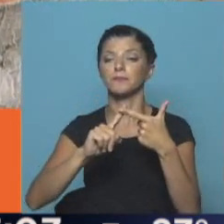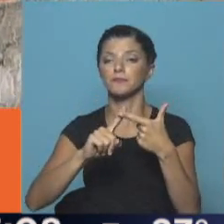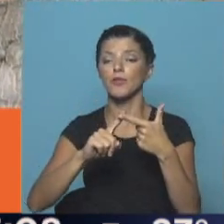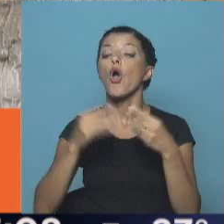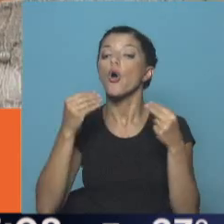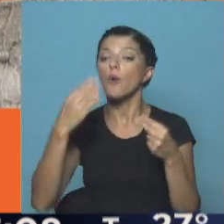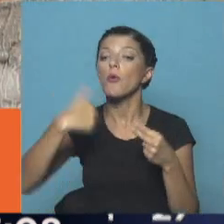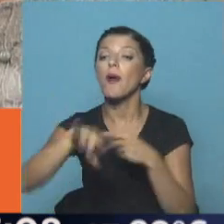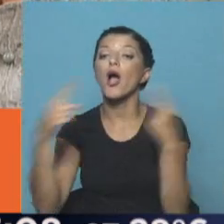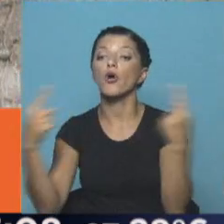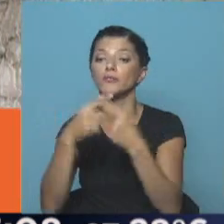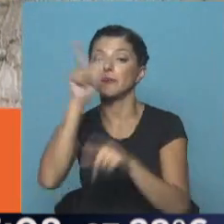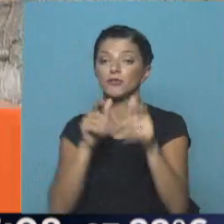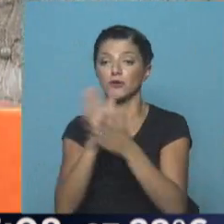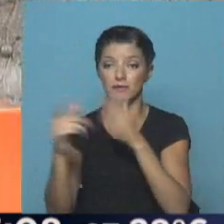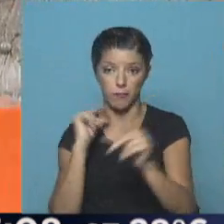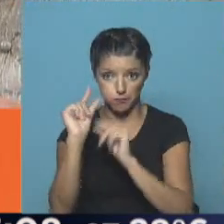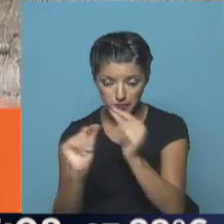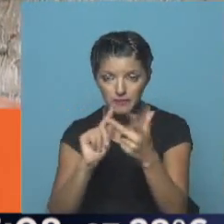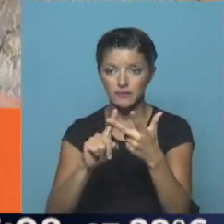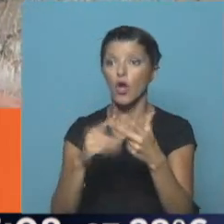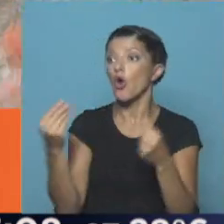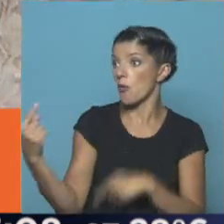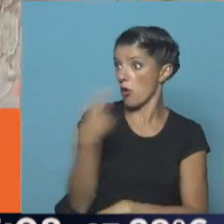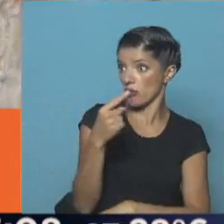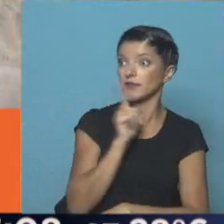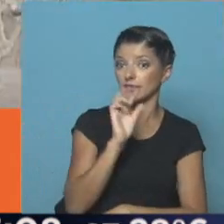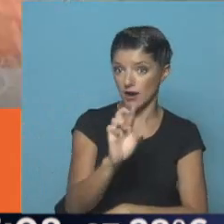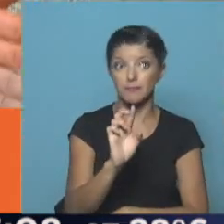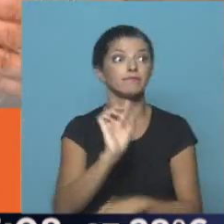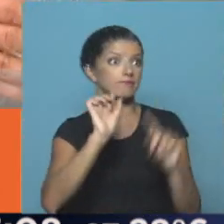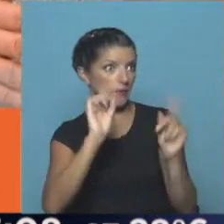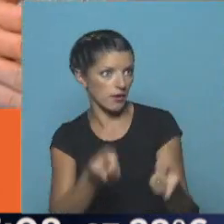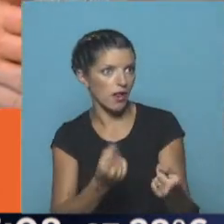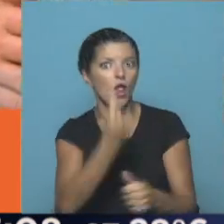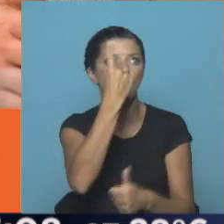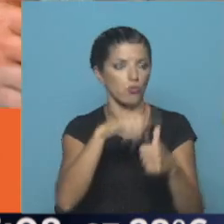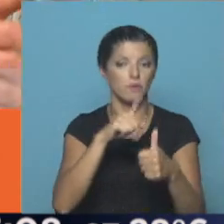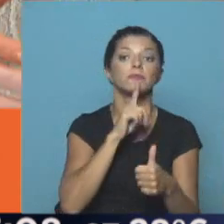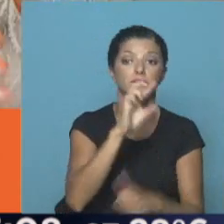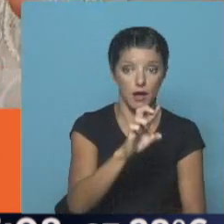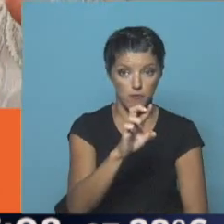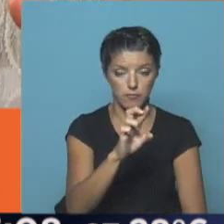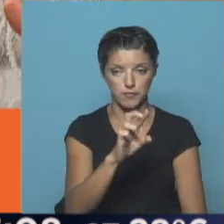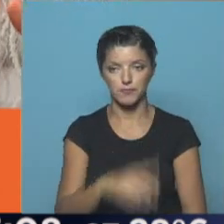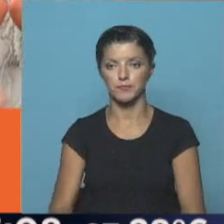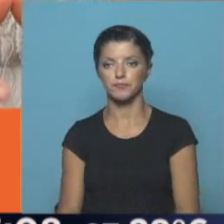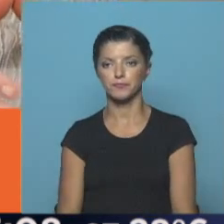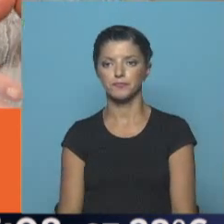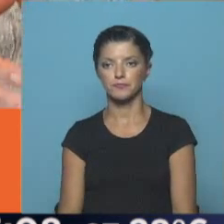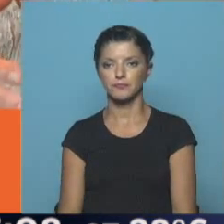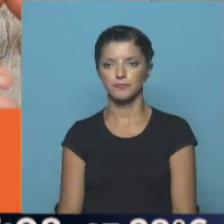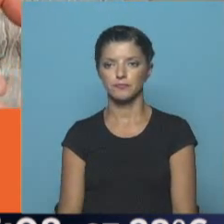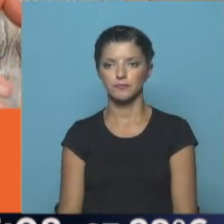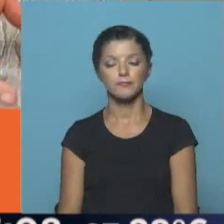va a enfrentar a los refugiados. ¿Cómo va a enfrentar a Trump? Bueno, el tema es que está Trump de un lado, que por ejemplo está cuestionando